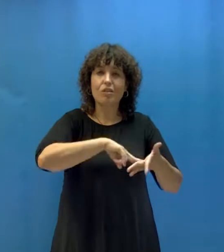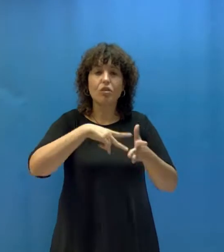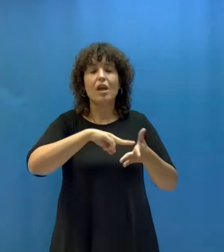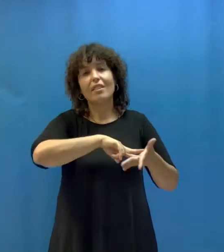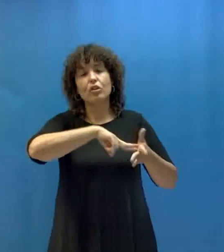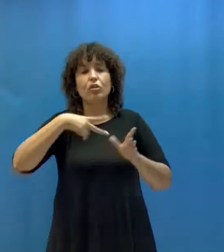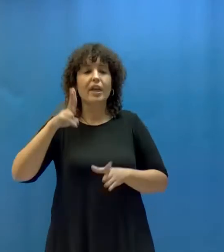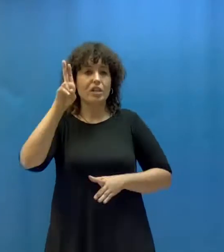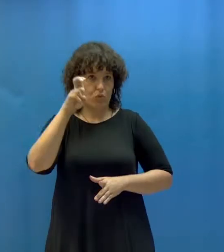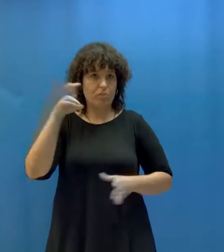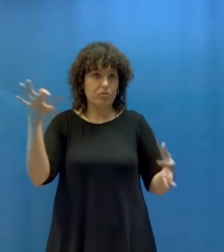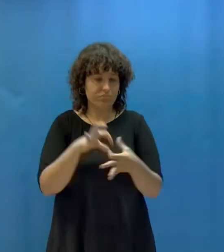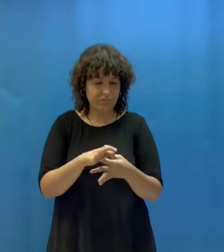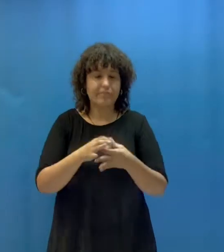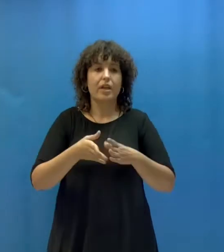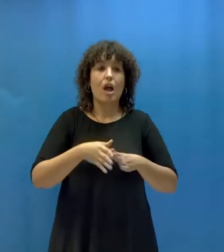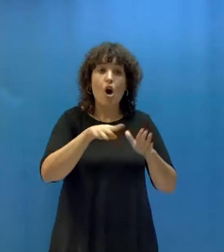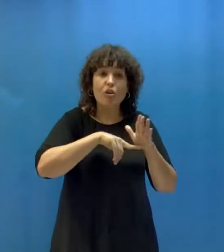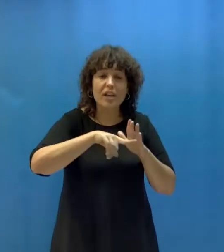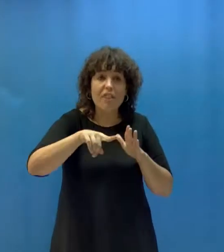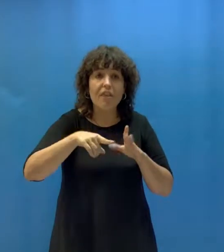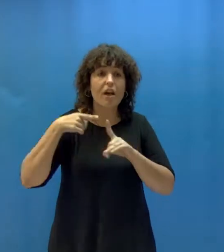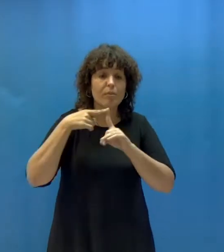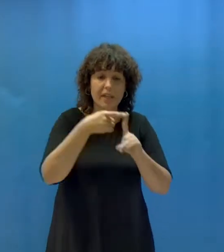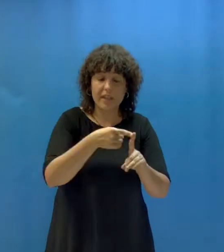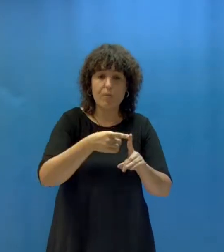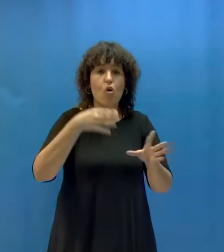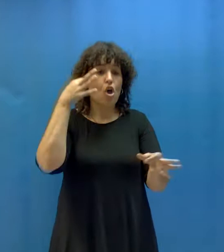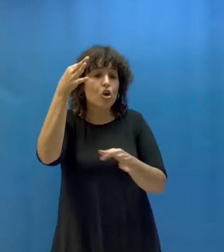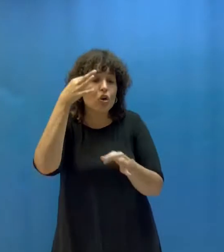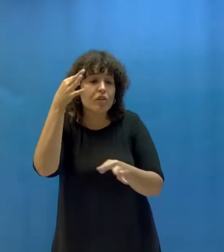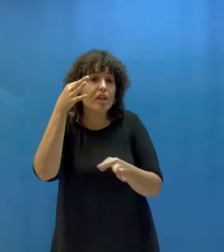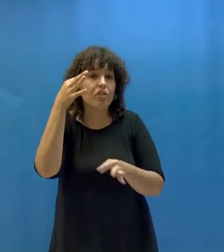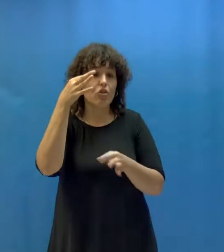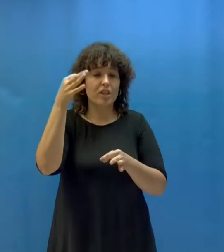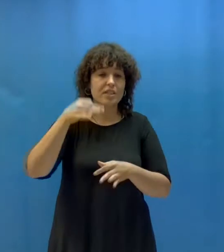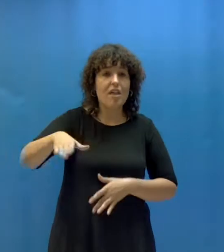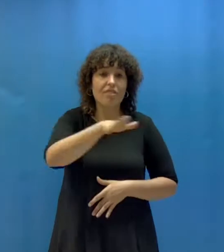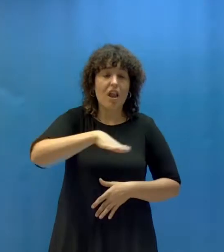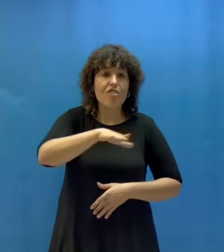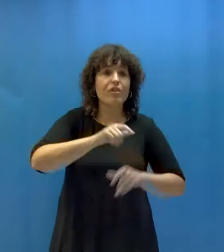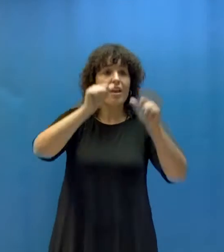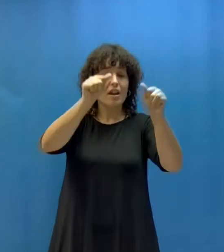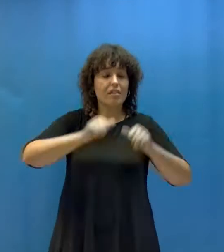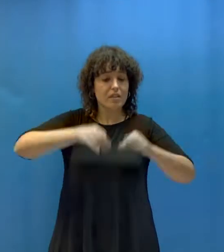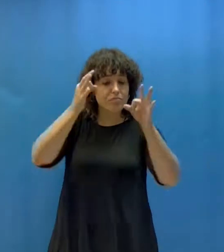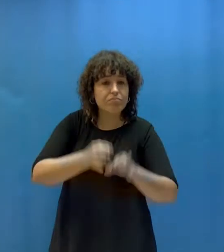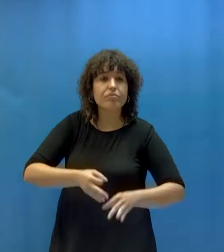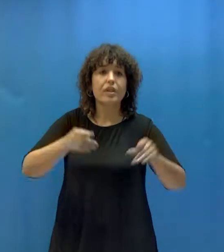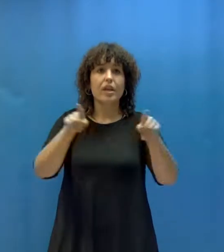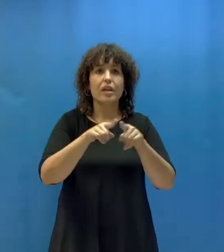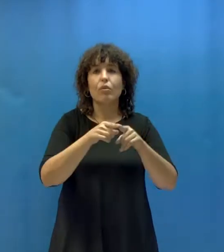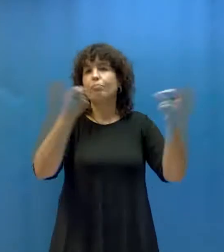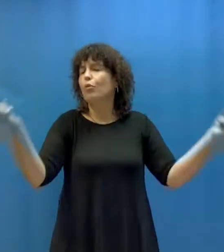ordenar. El objeto de esta ordenanza, por tanto, establece las condiciones que habrán de sujetarse las instalaciones de carteles, monopostes, lonas, paneles,